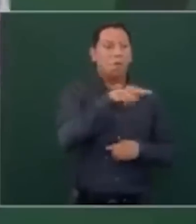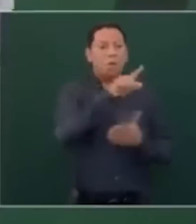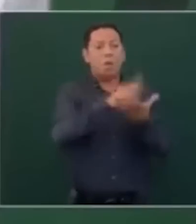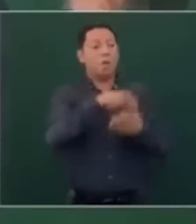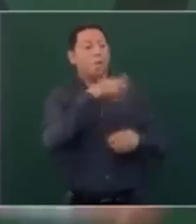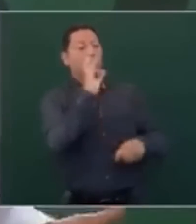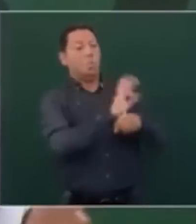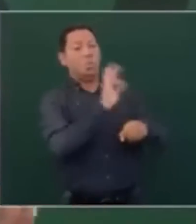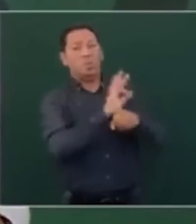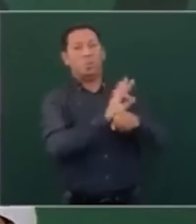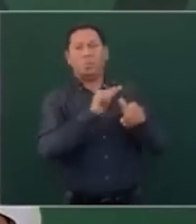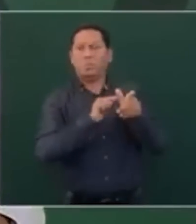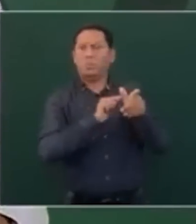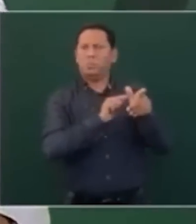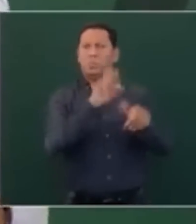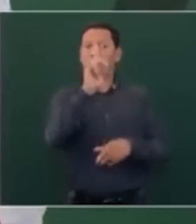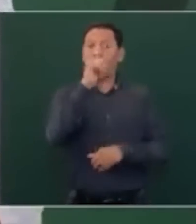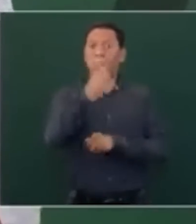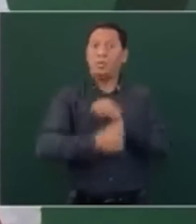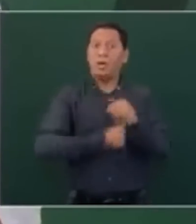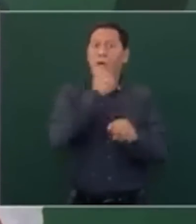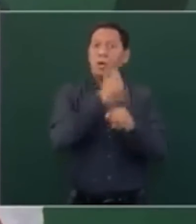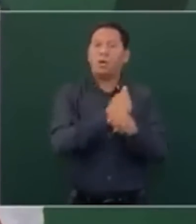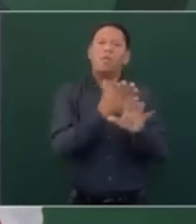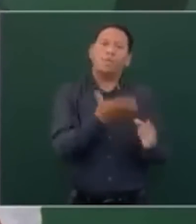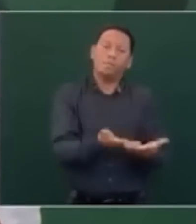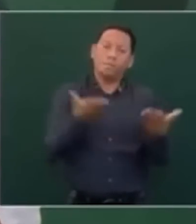Y en el caso del Poder Judicial, pues lo mismo,